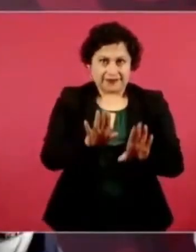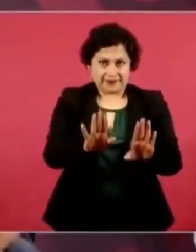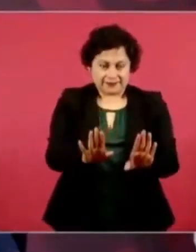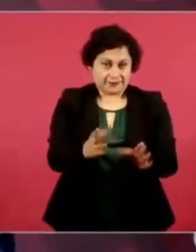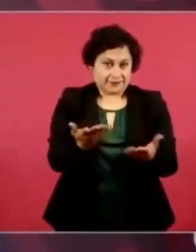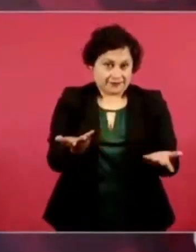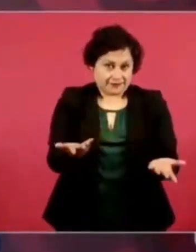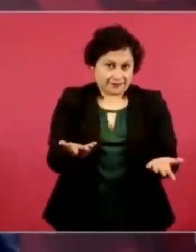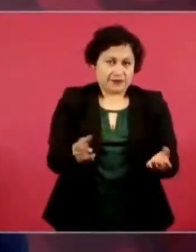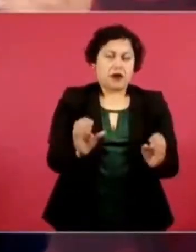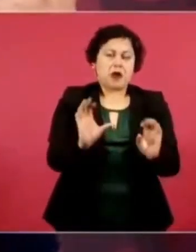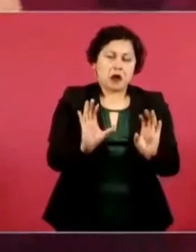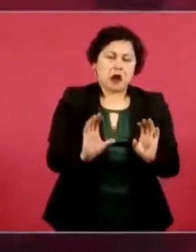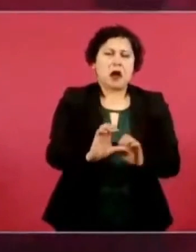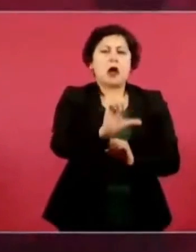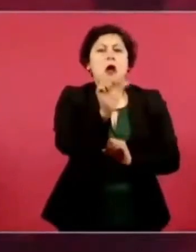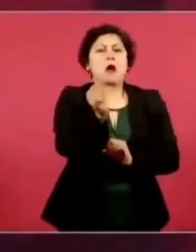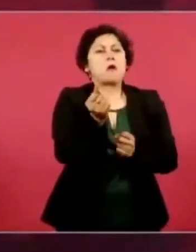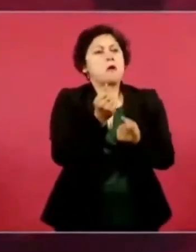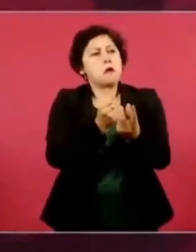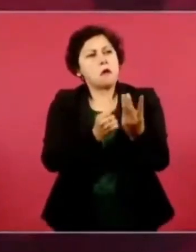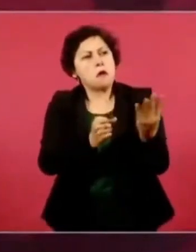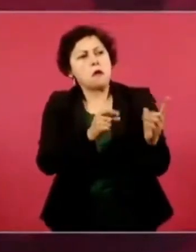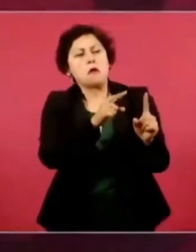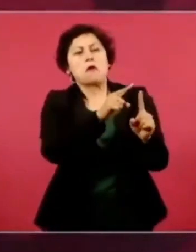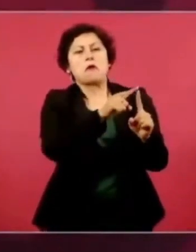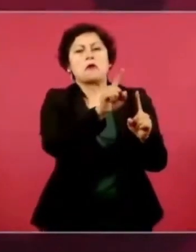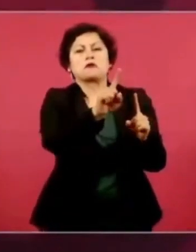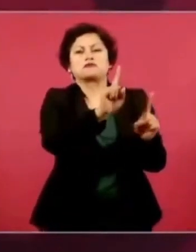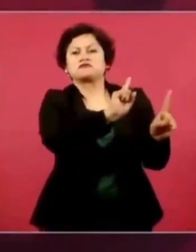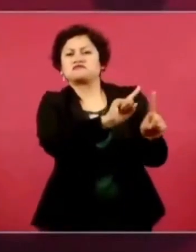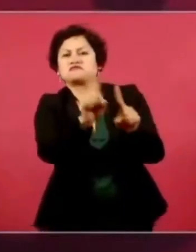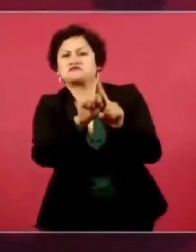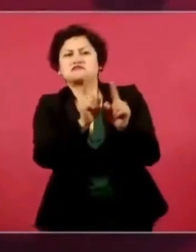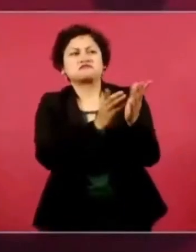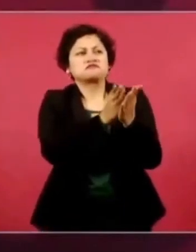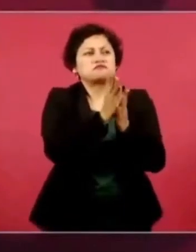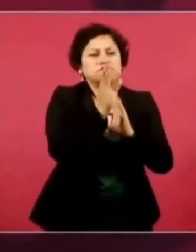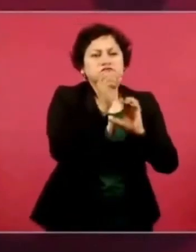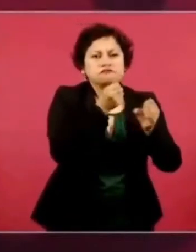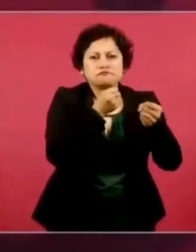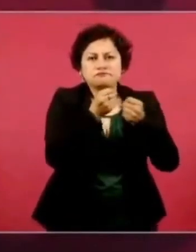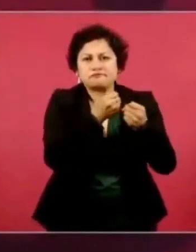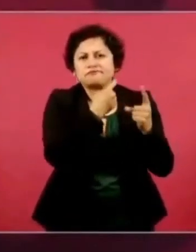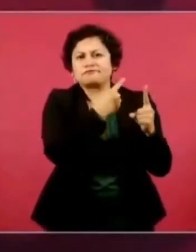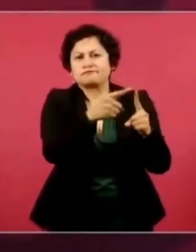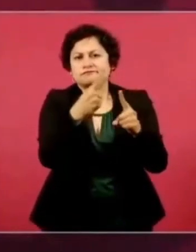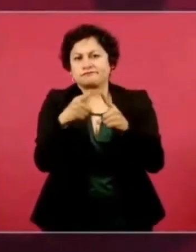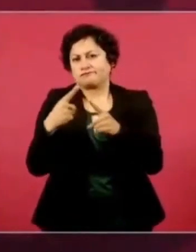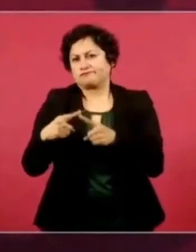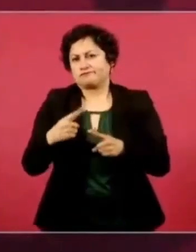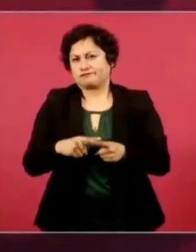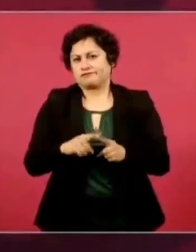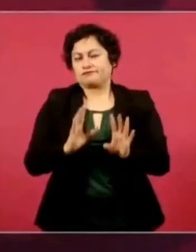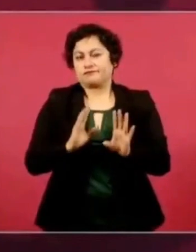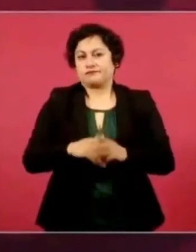de Mola etcétera etcétera etcétera no